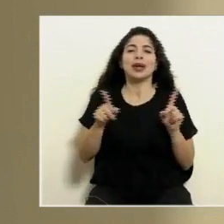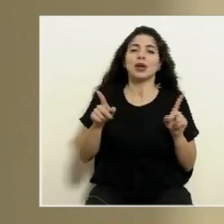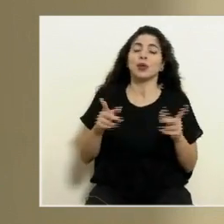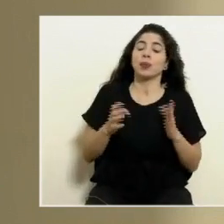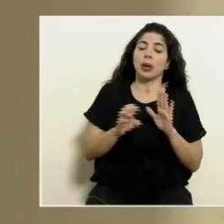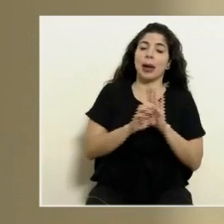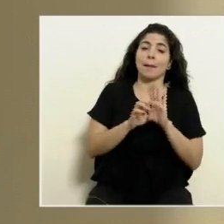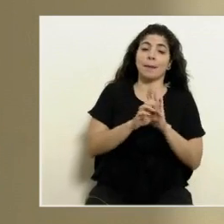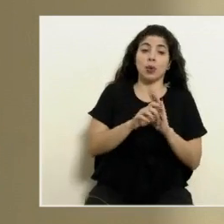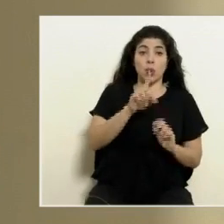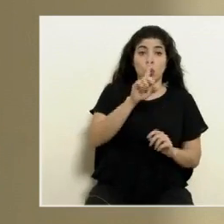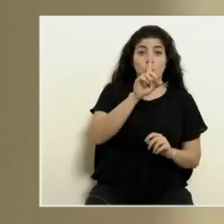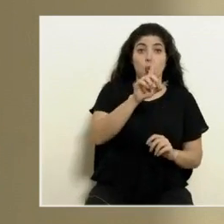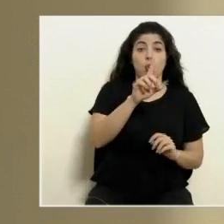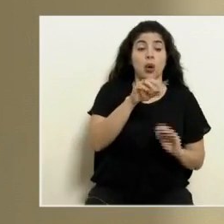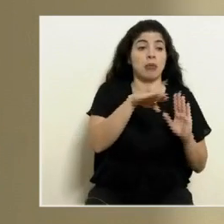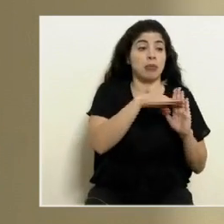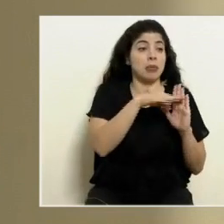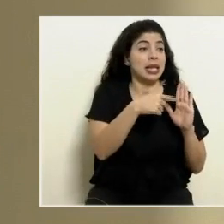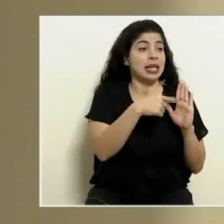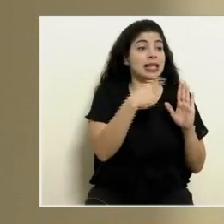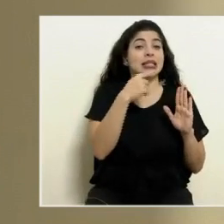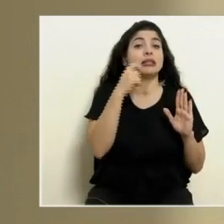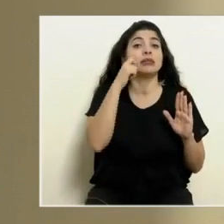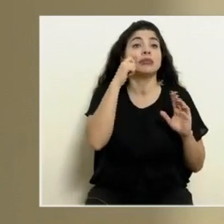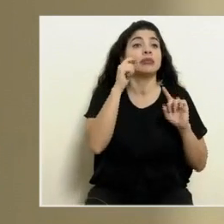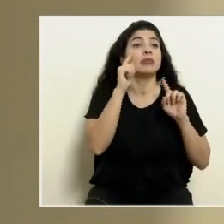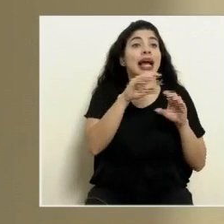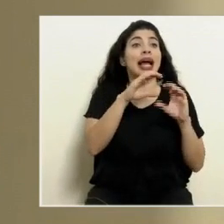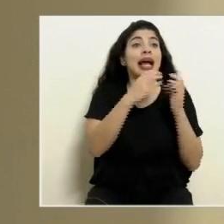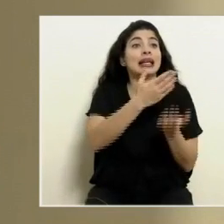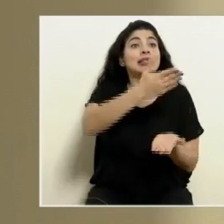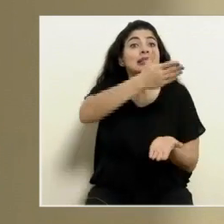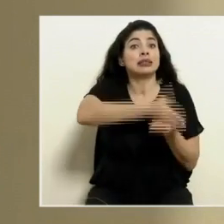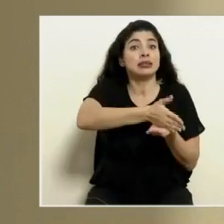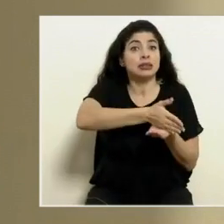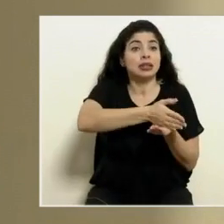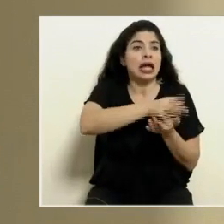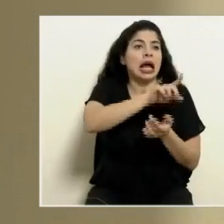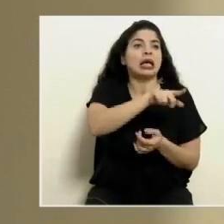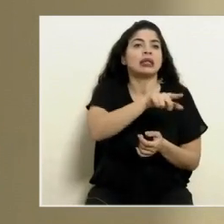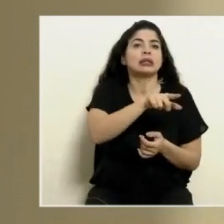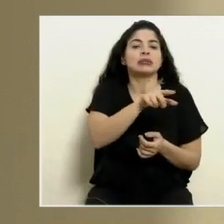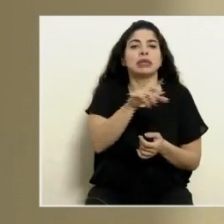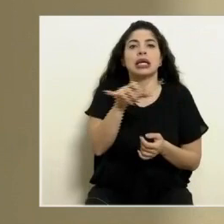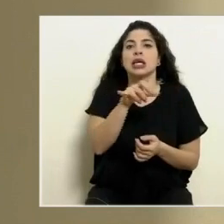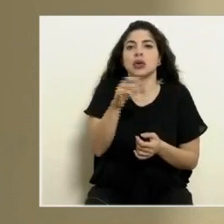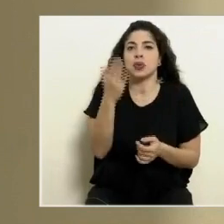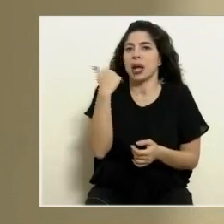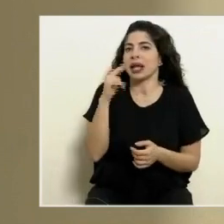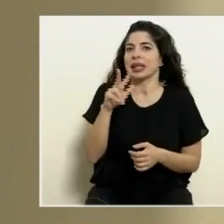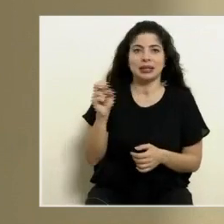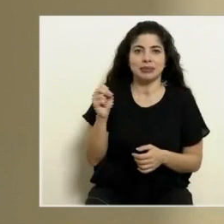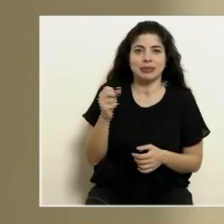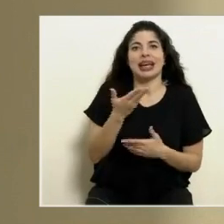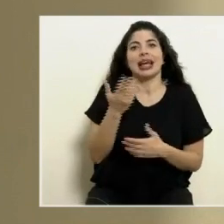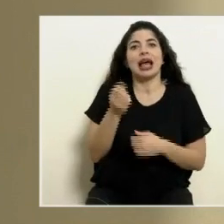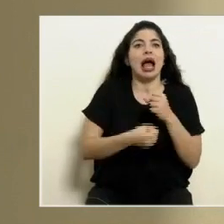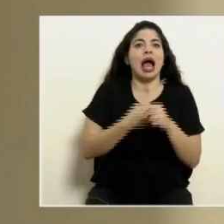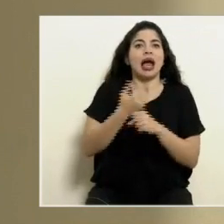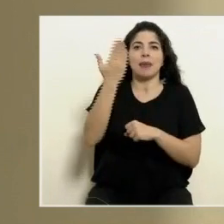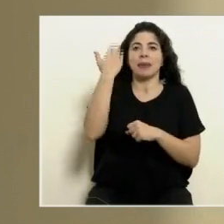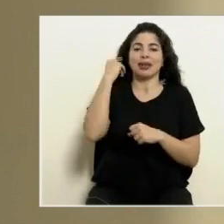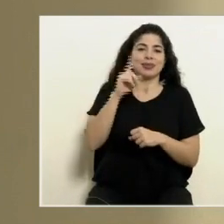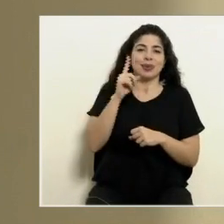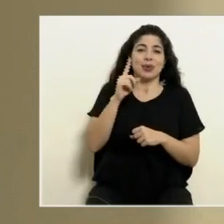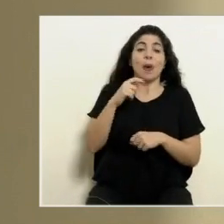la medida, por ejemplo, de que no haya presencialidad en las clases es igual en este momento que hace 3 meses o que el año pasado. O sea,